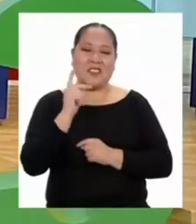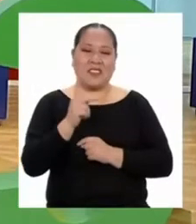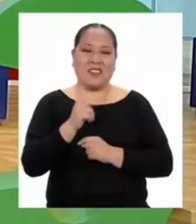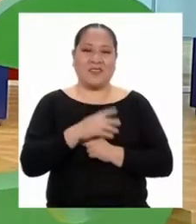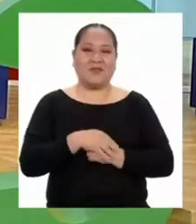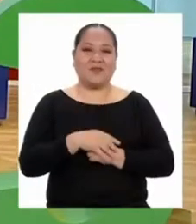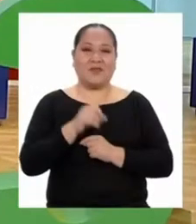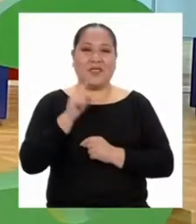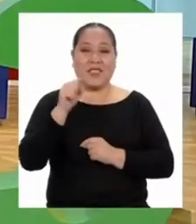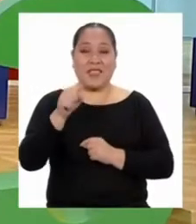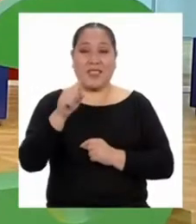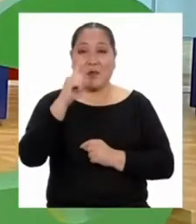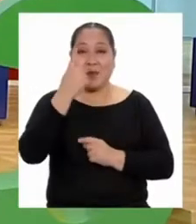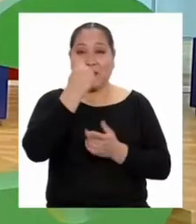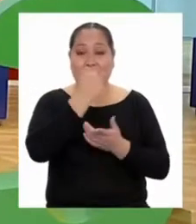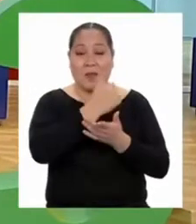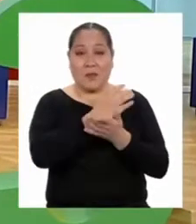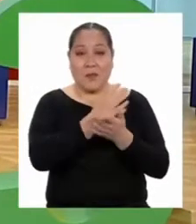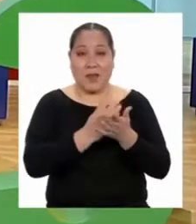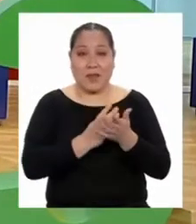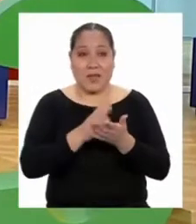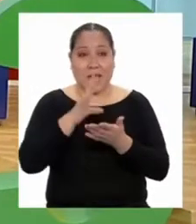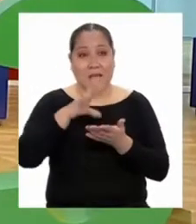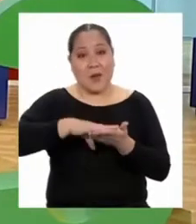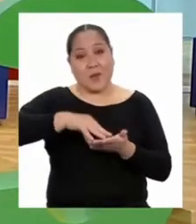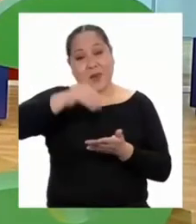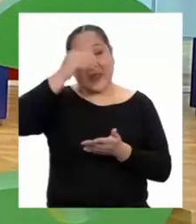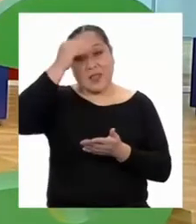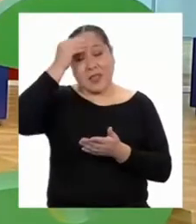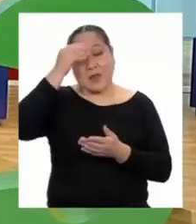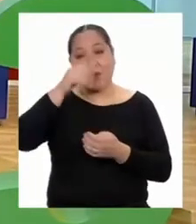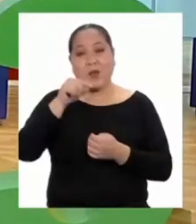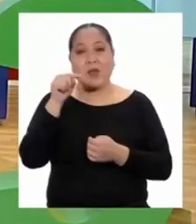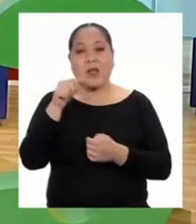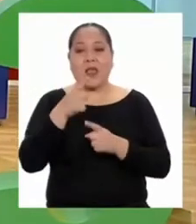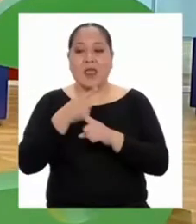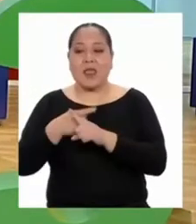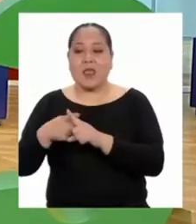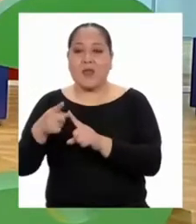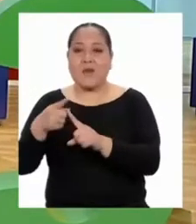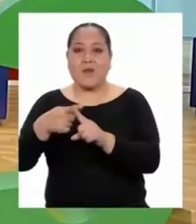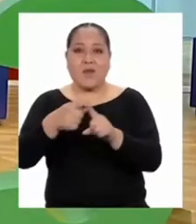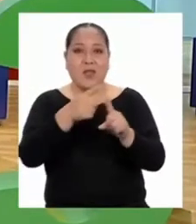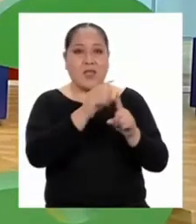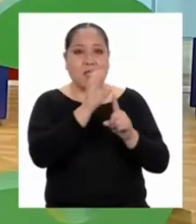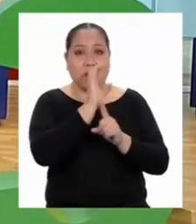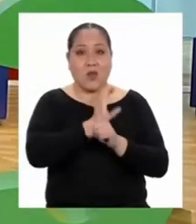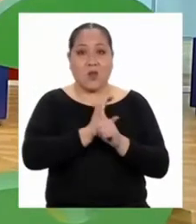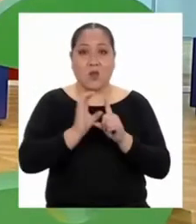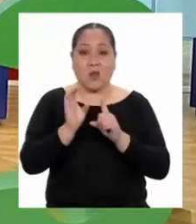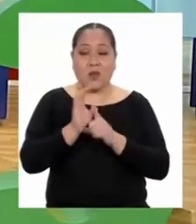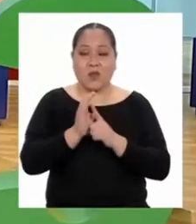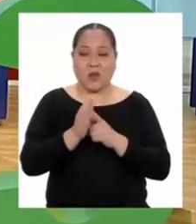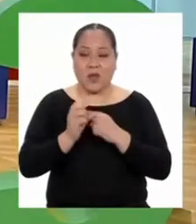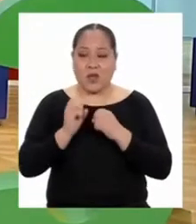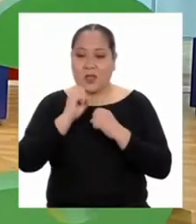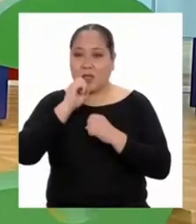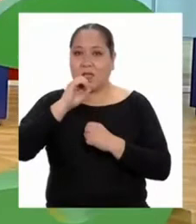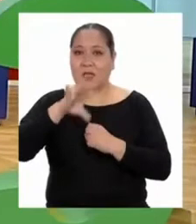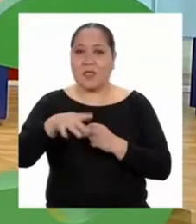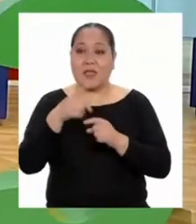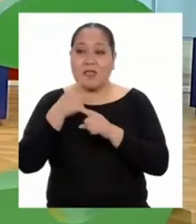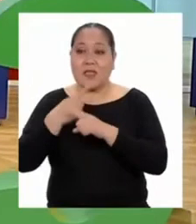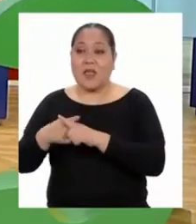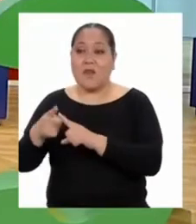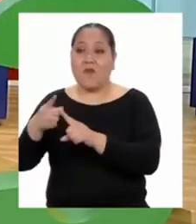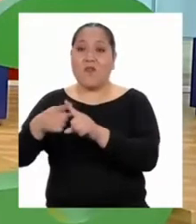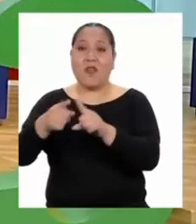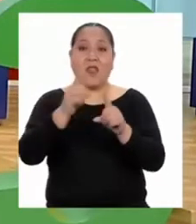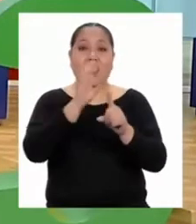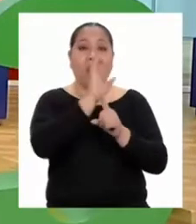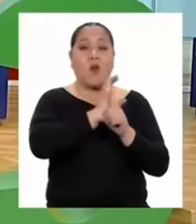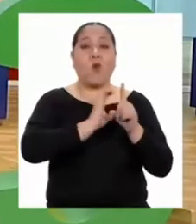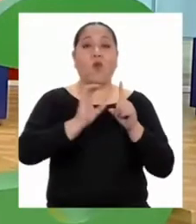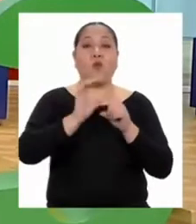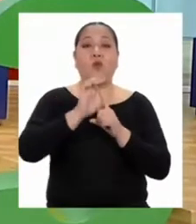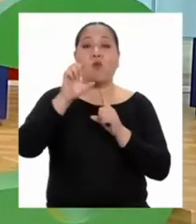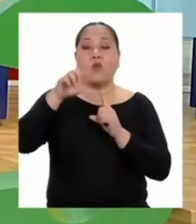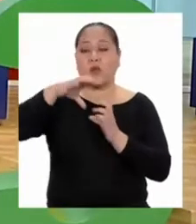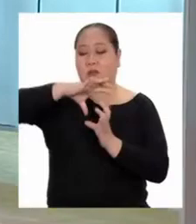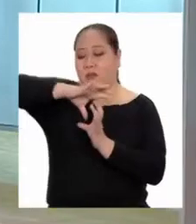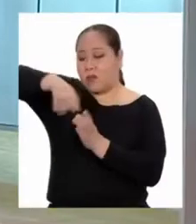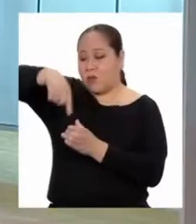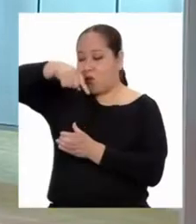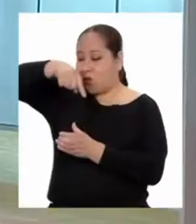En esa primera parte aprendimos que la diversidad cultural hace referencia a la gran diversidad de culturas existentes en el